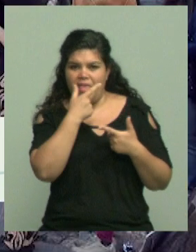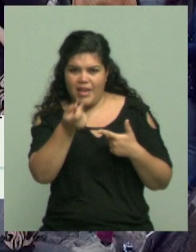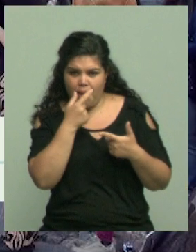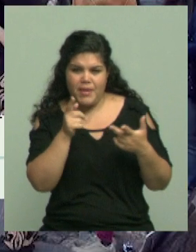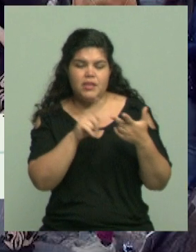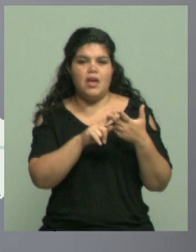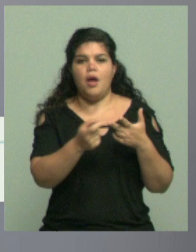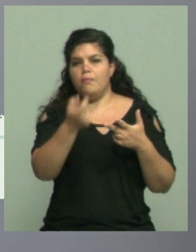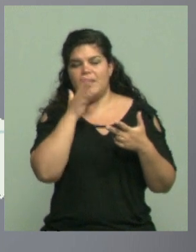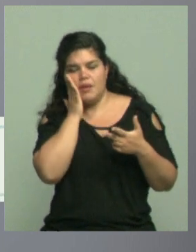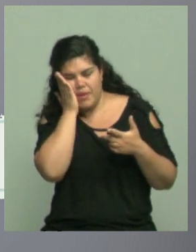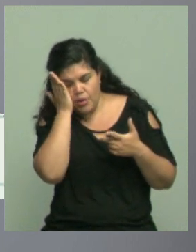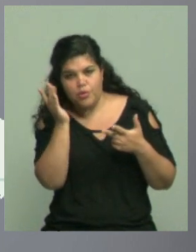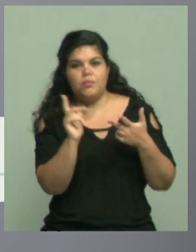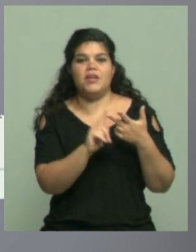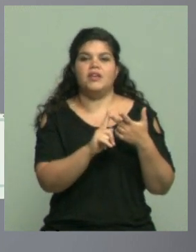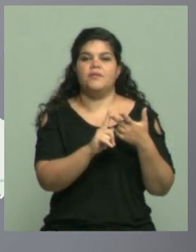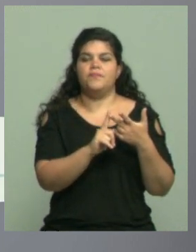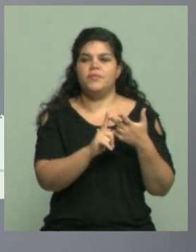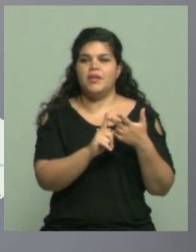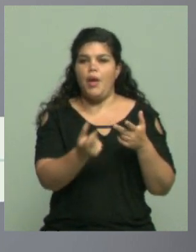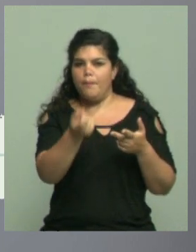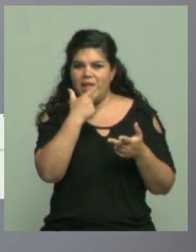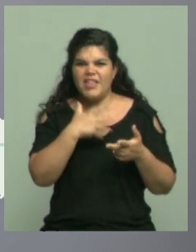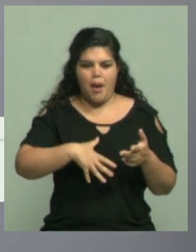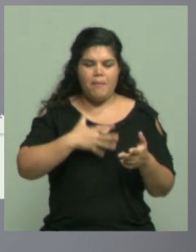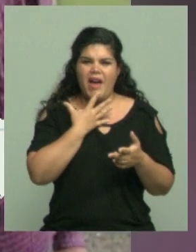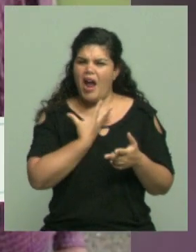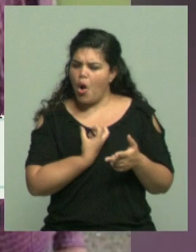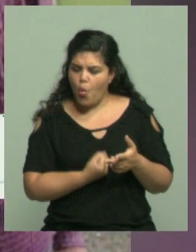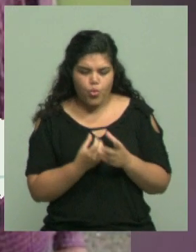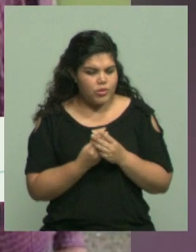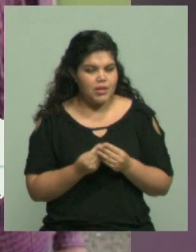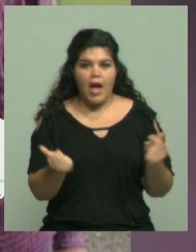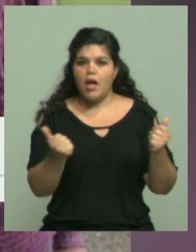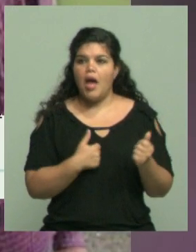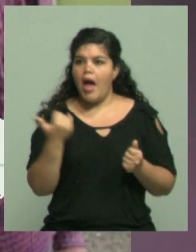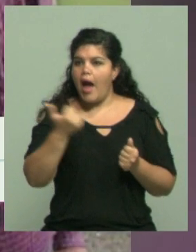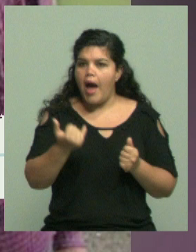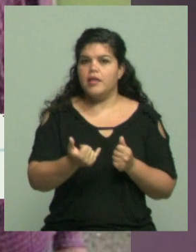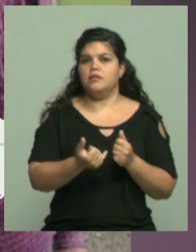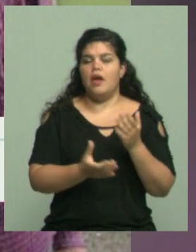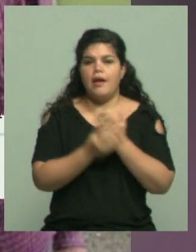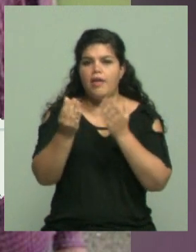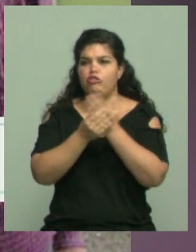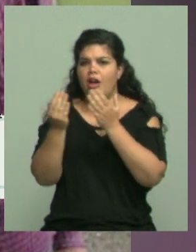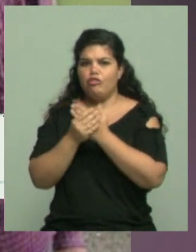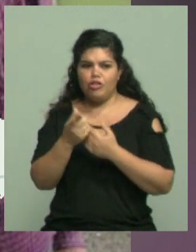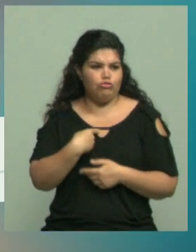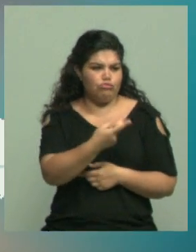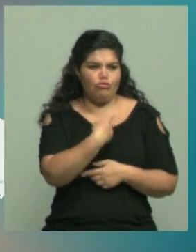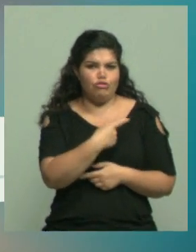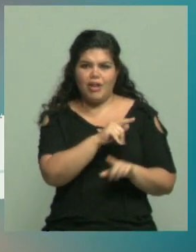pastillas para dormir, contra la angustia, o sea, tienen una serie de gastos que no los tenemos vos y yo. Tal cual.